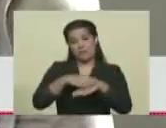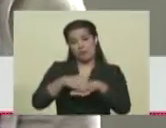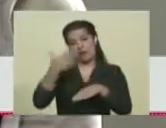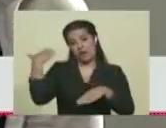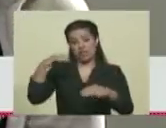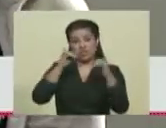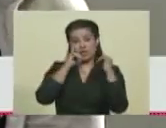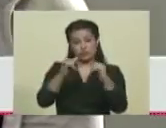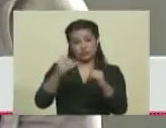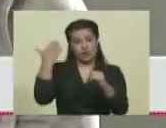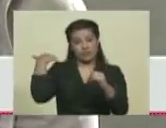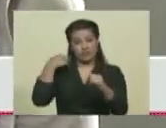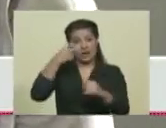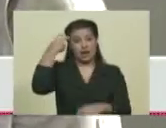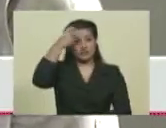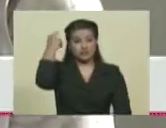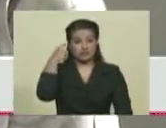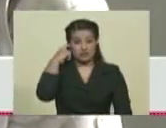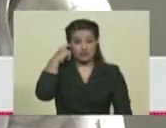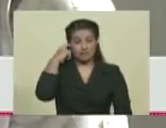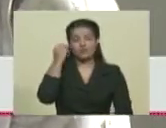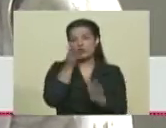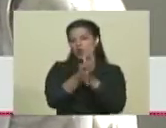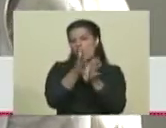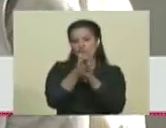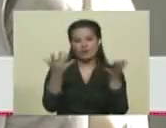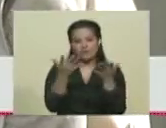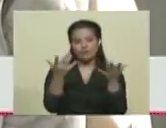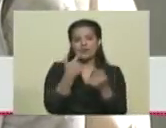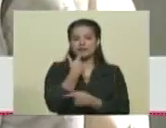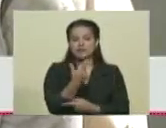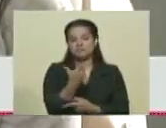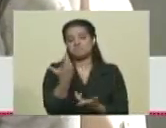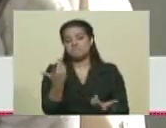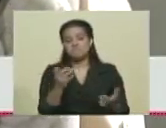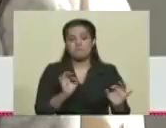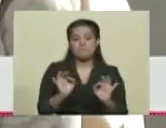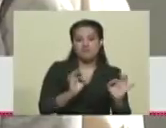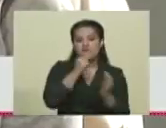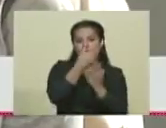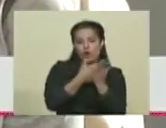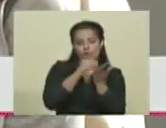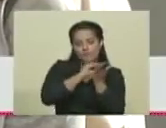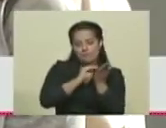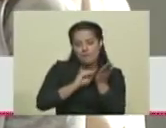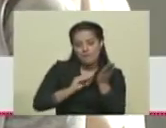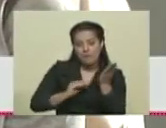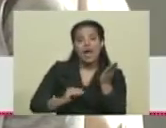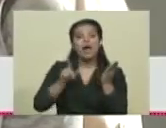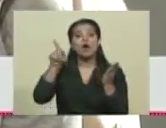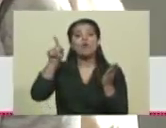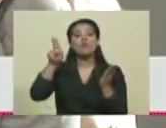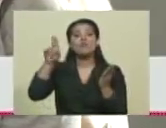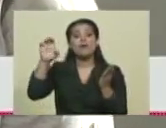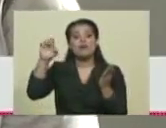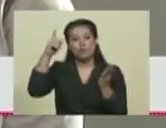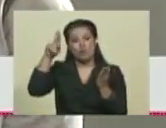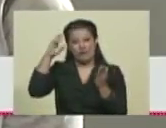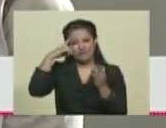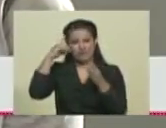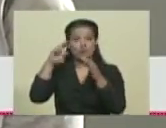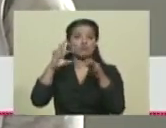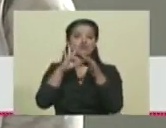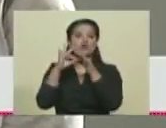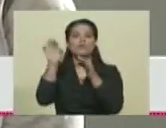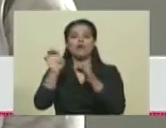canciller hace pocos días respecto a la preparación de un informe por parte de la Unión Europea para cantar fraude de